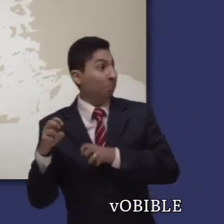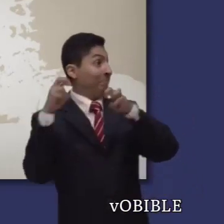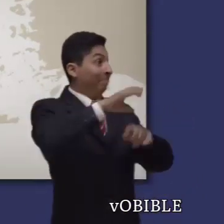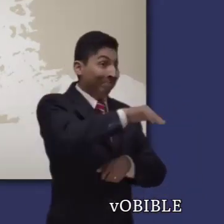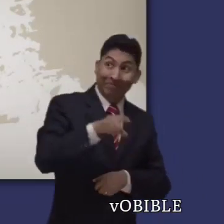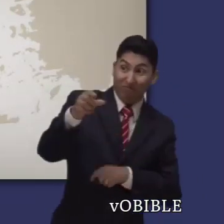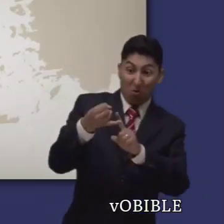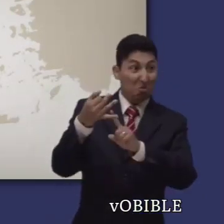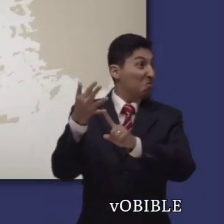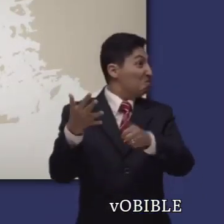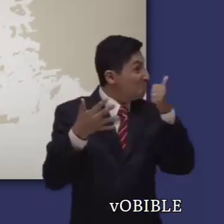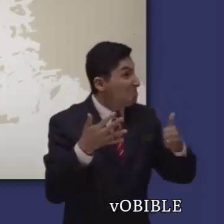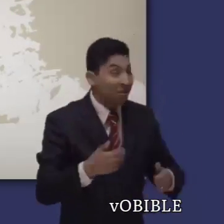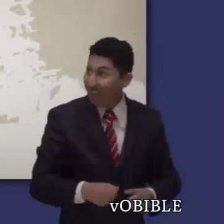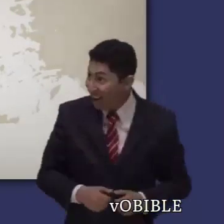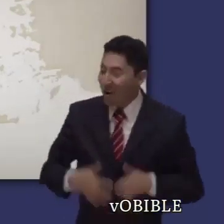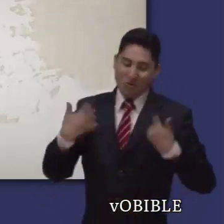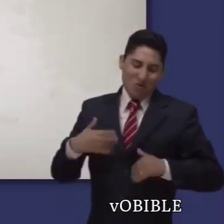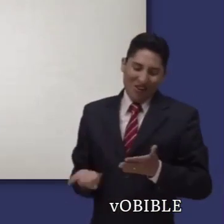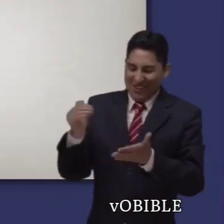los corintios.